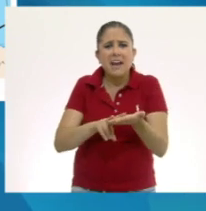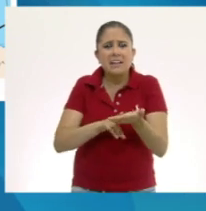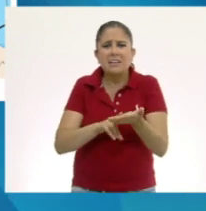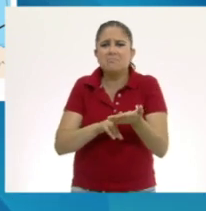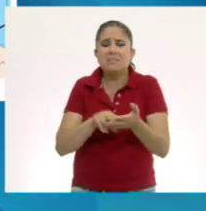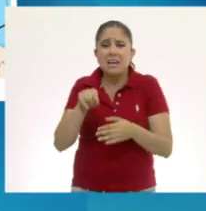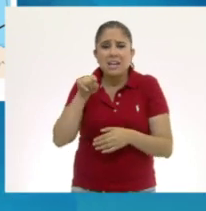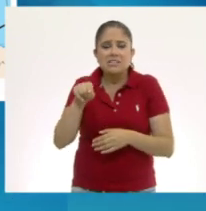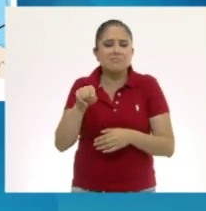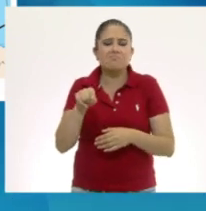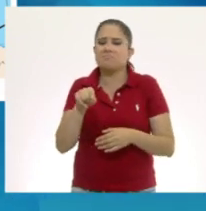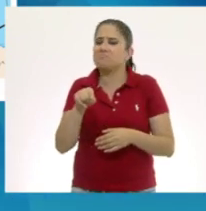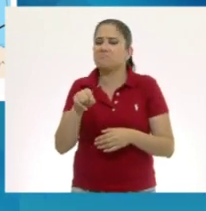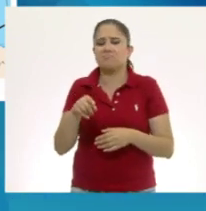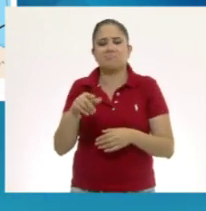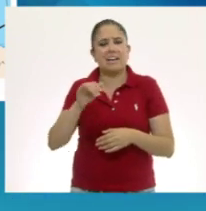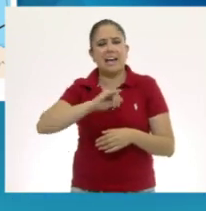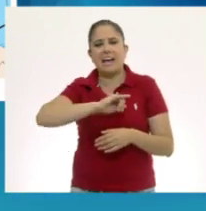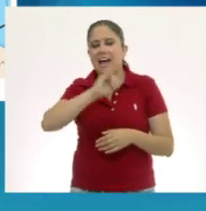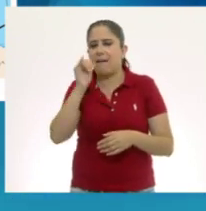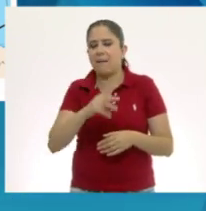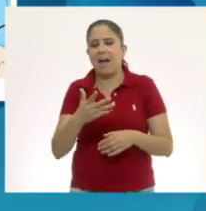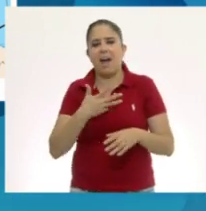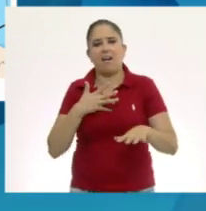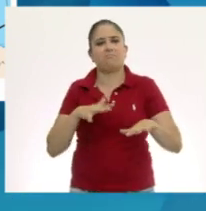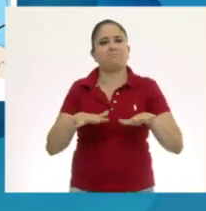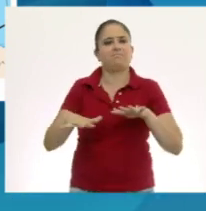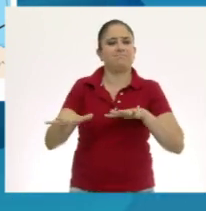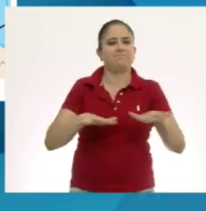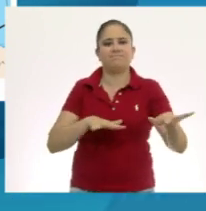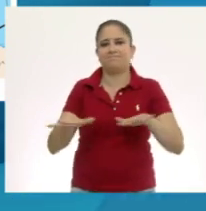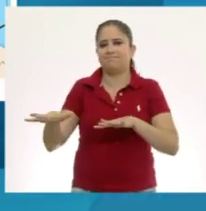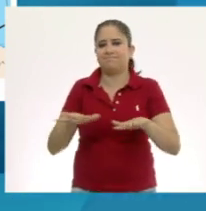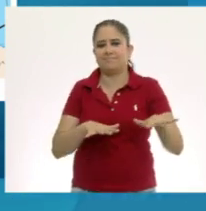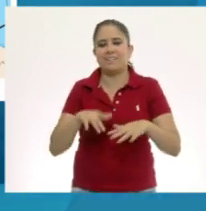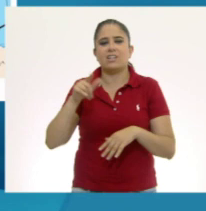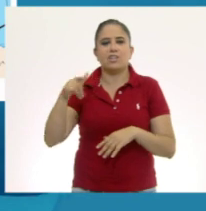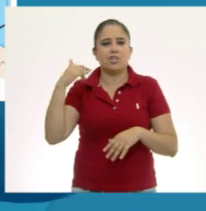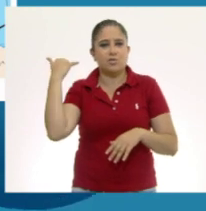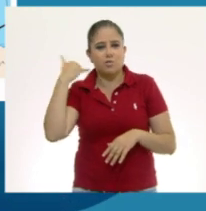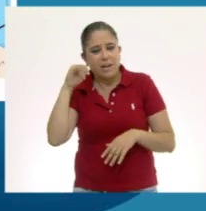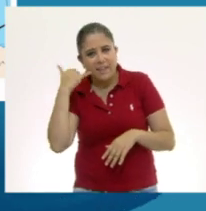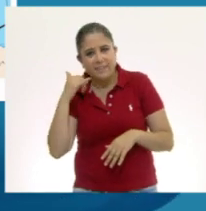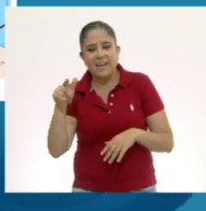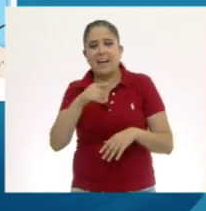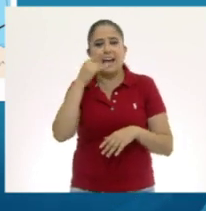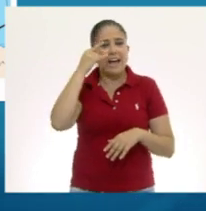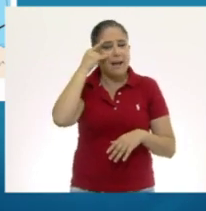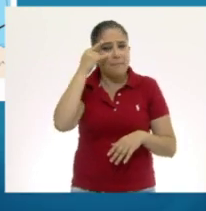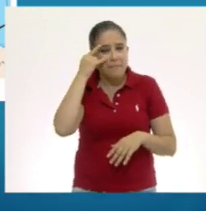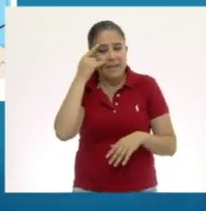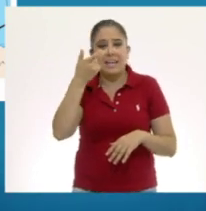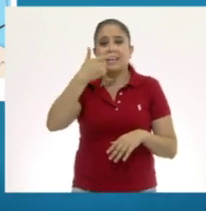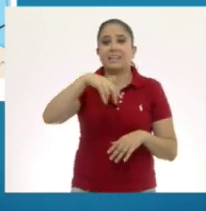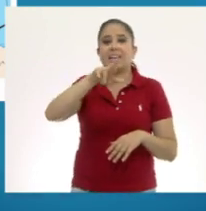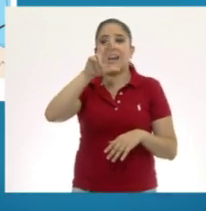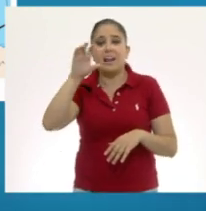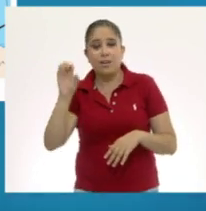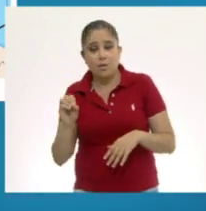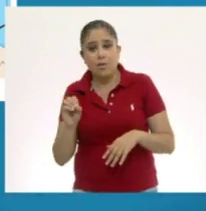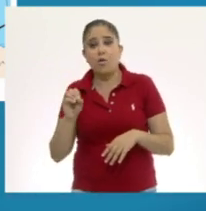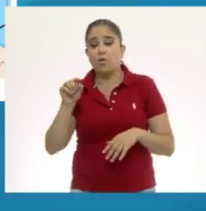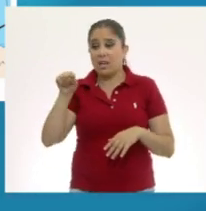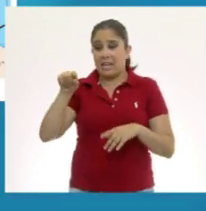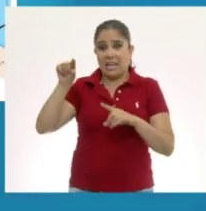difícilmente, nuestros amigos de la península de Yucatán, de Campeche, Quintana Roo,